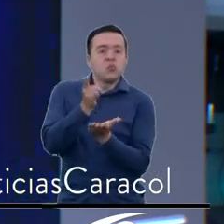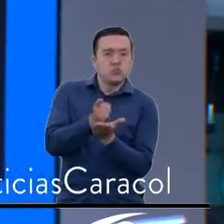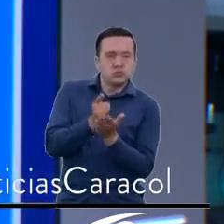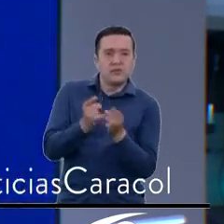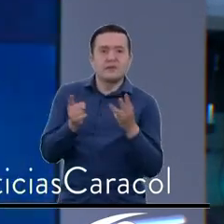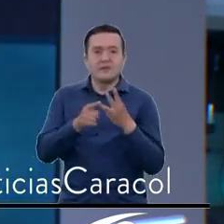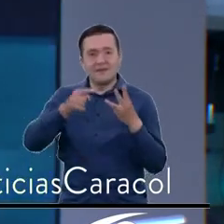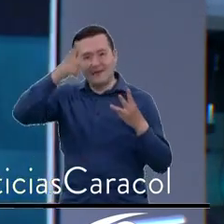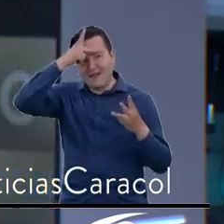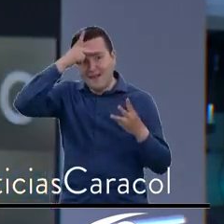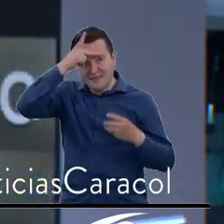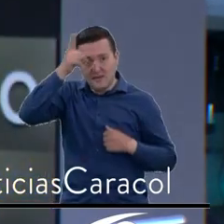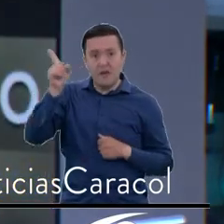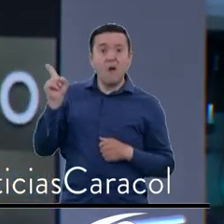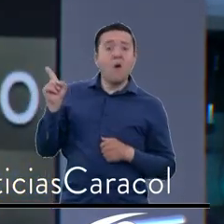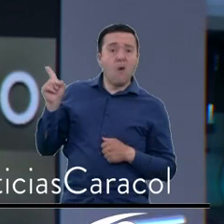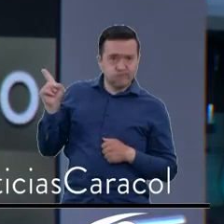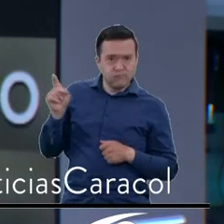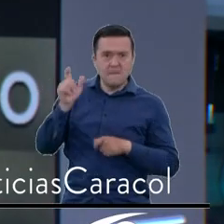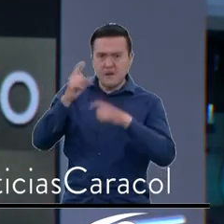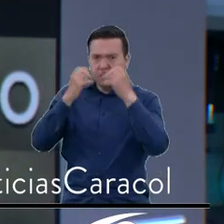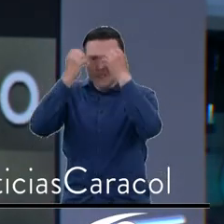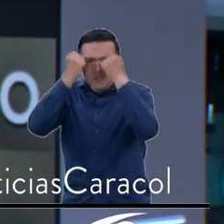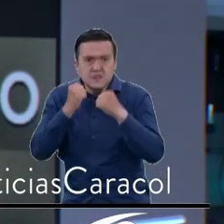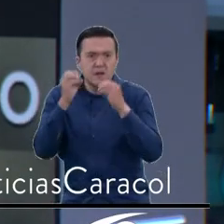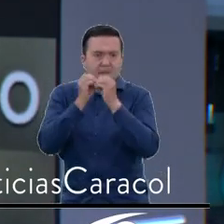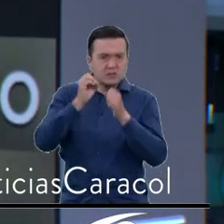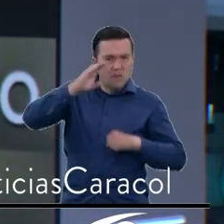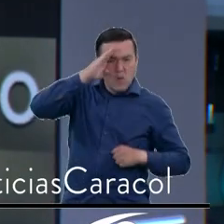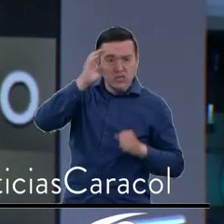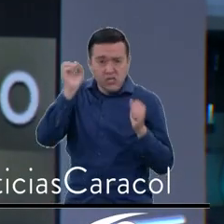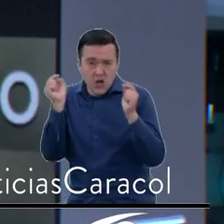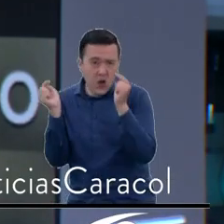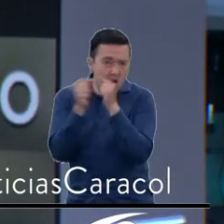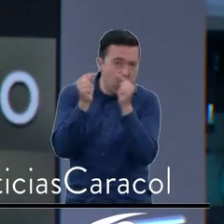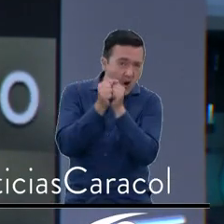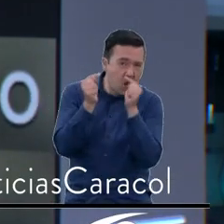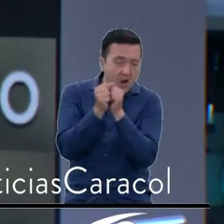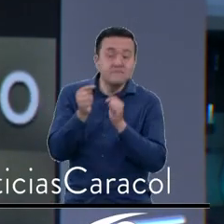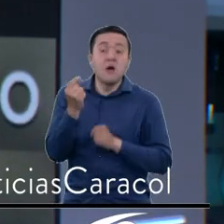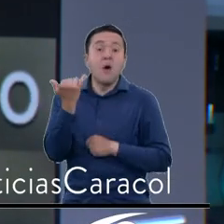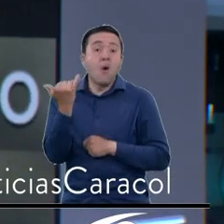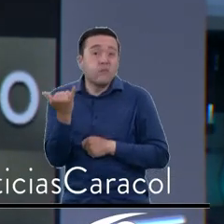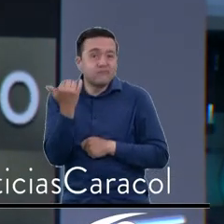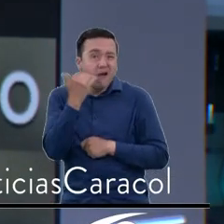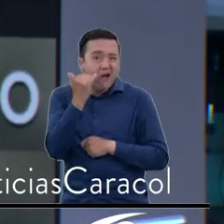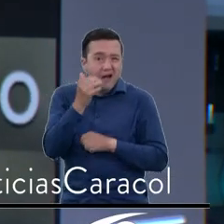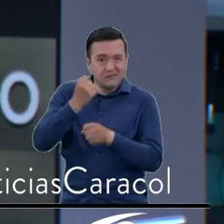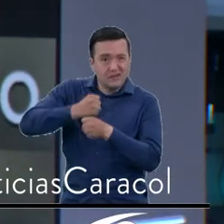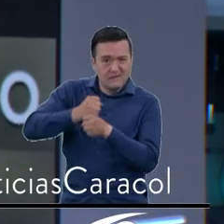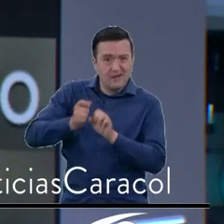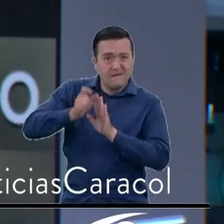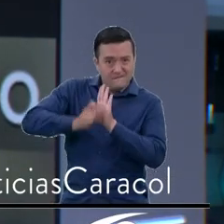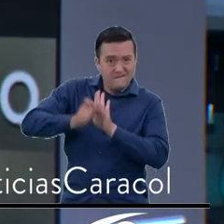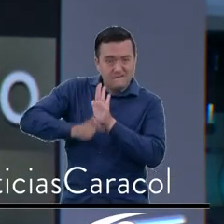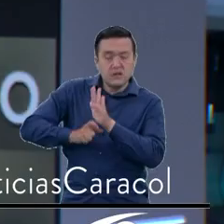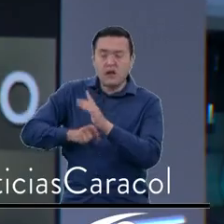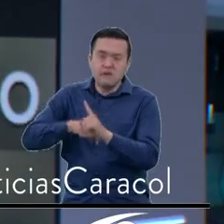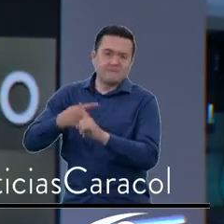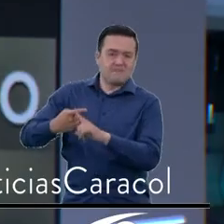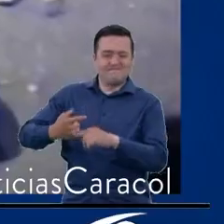los encapuchados y la fuerza pública. Una funcionaria de la personería de Bogotá resultó lesionada. 11 personas fueron